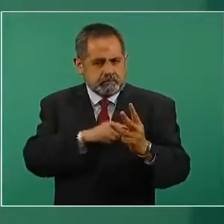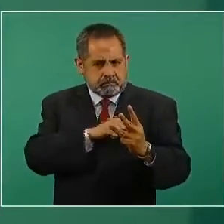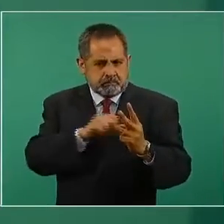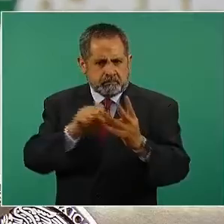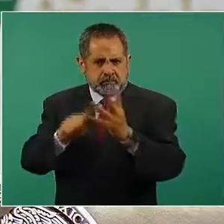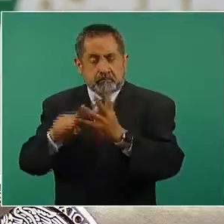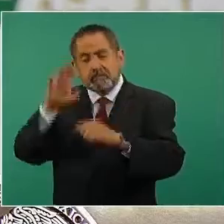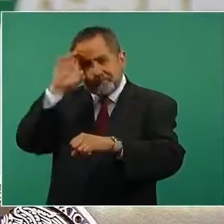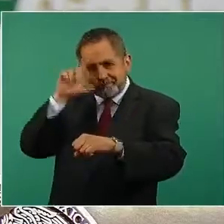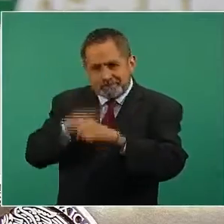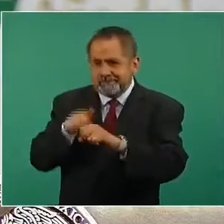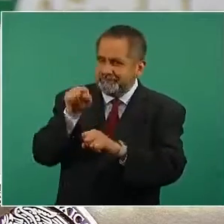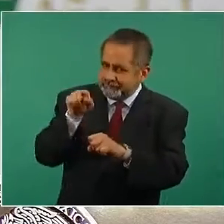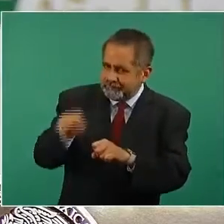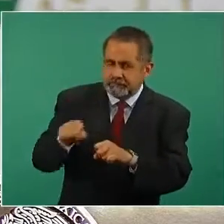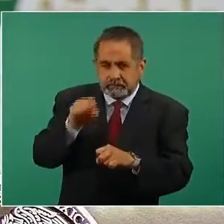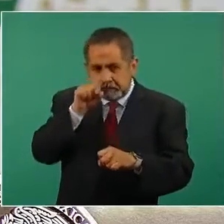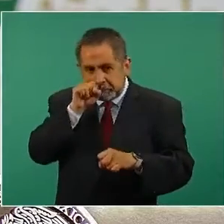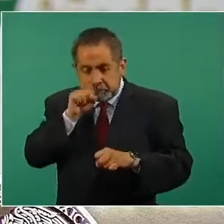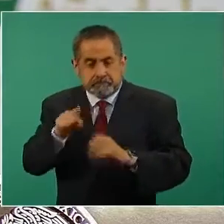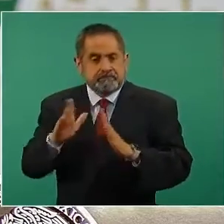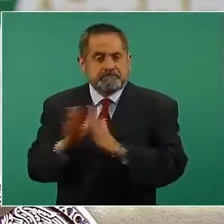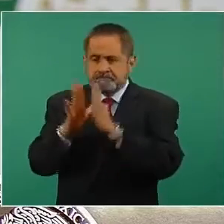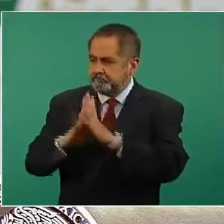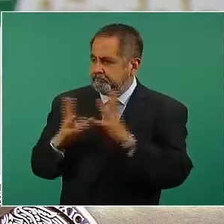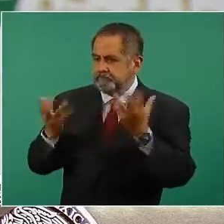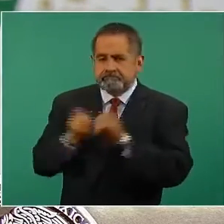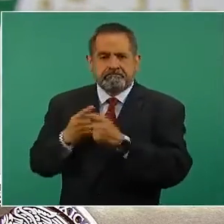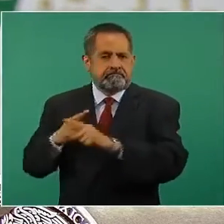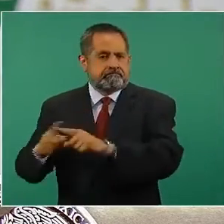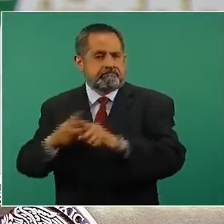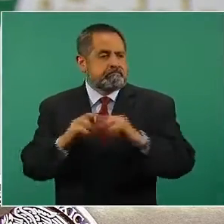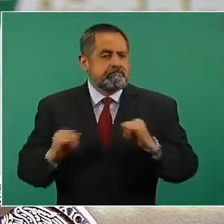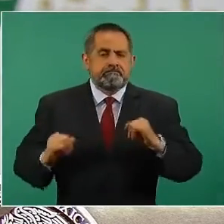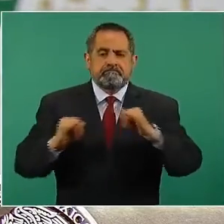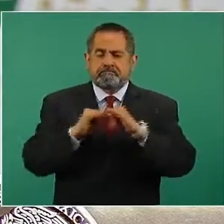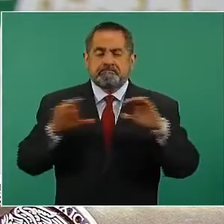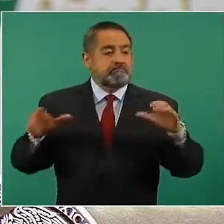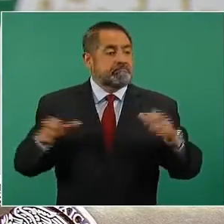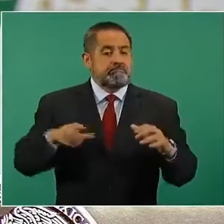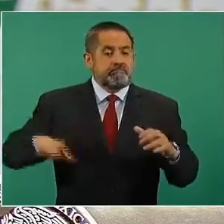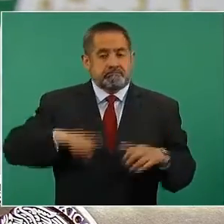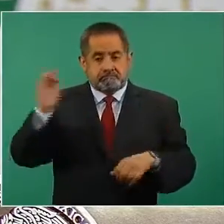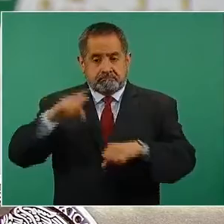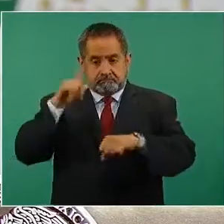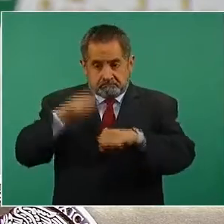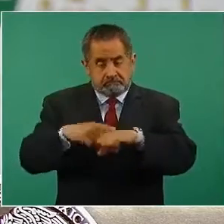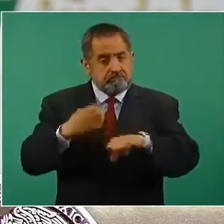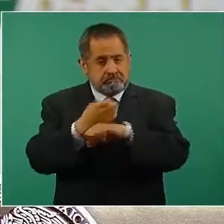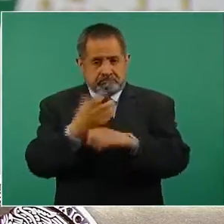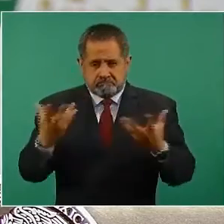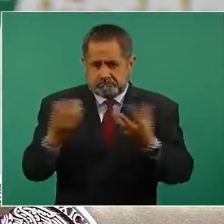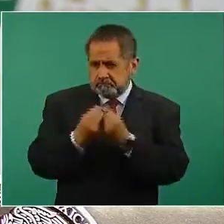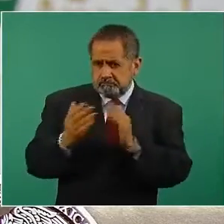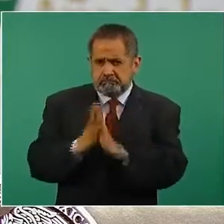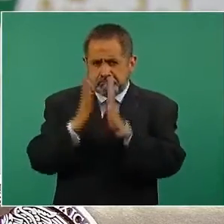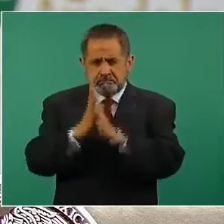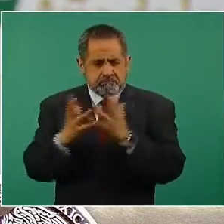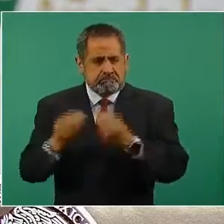de cultura, participando las diferentes instancias del Gobierno federal y estatal.